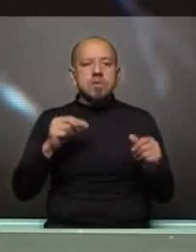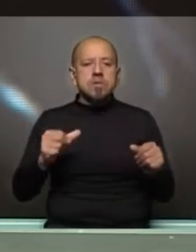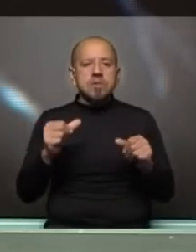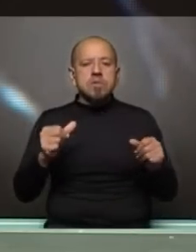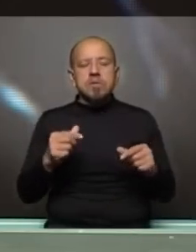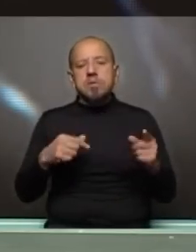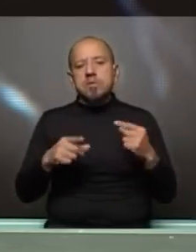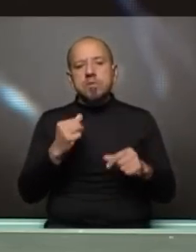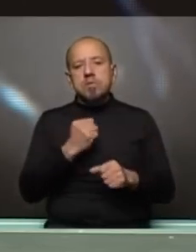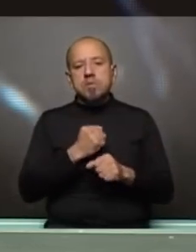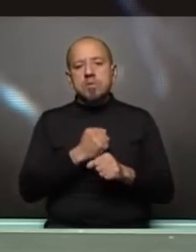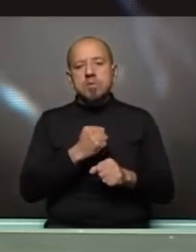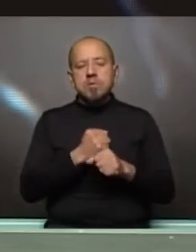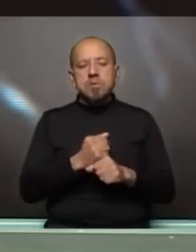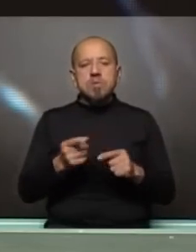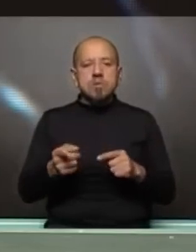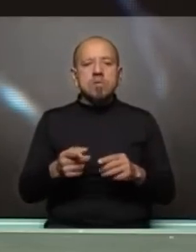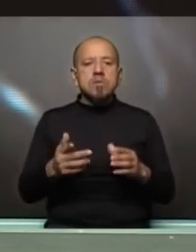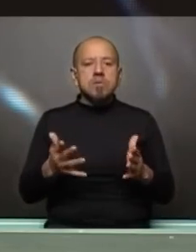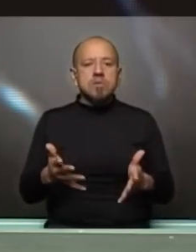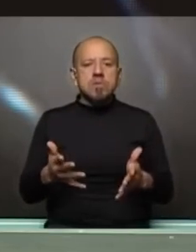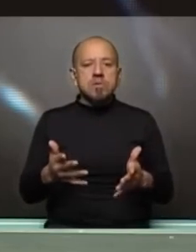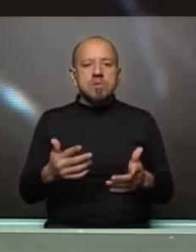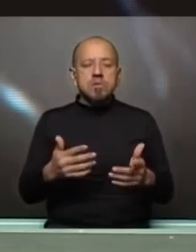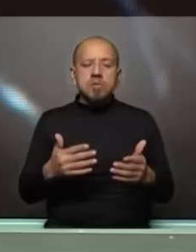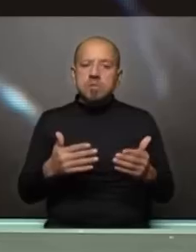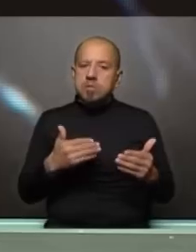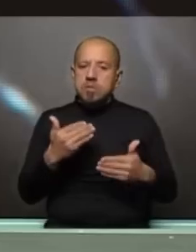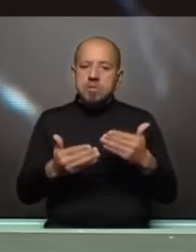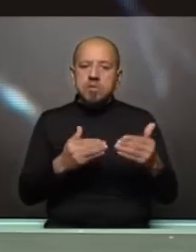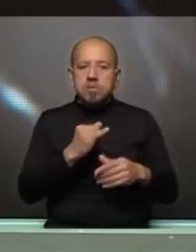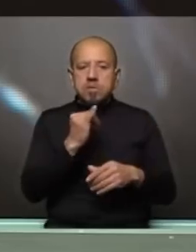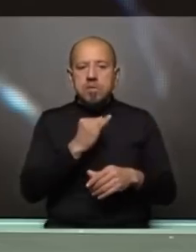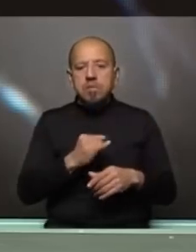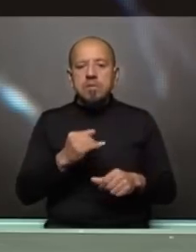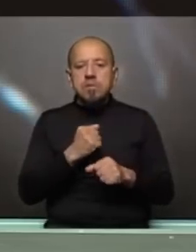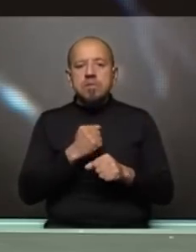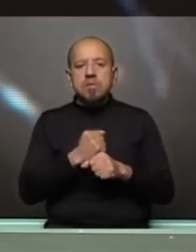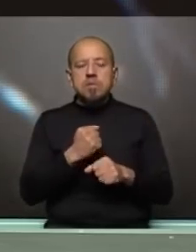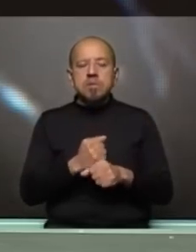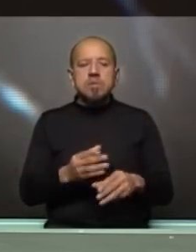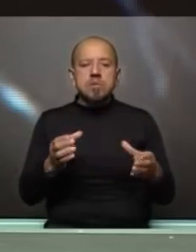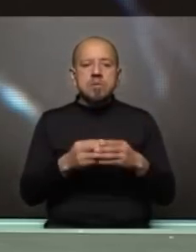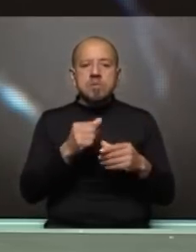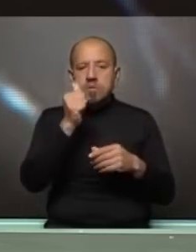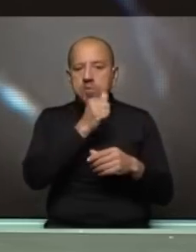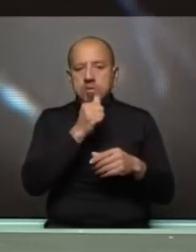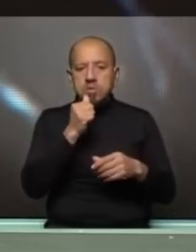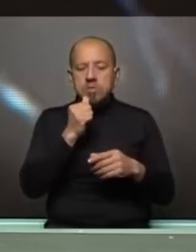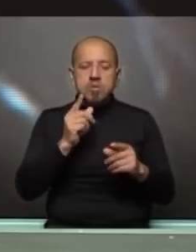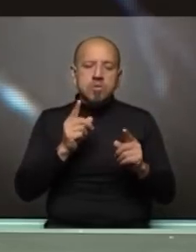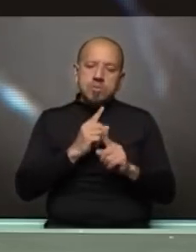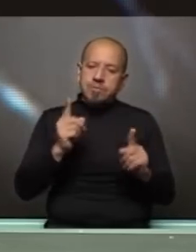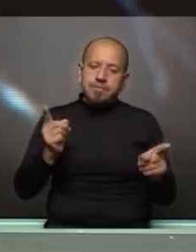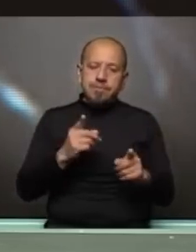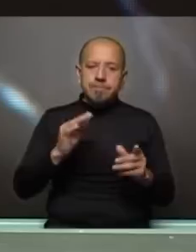forme o que se trabaje en este sentido y aparte el camino debe ser la paz y el trabajo comunitario para resolver situaciones no se resuelve